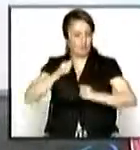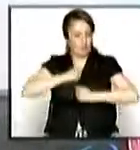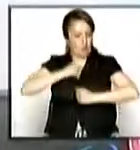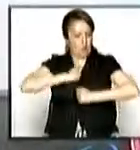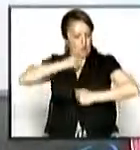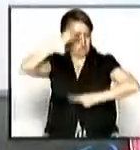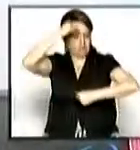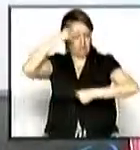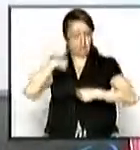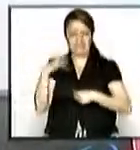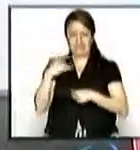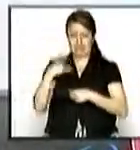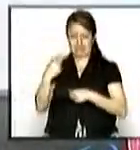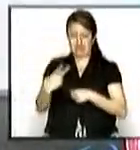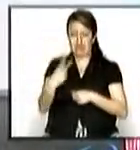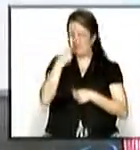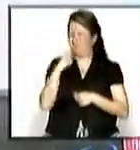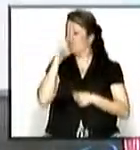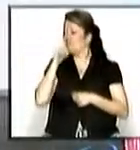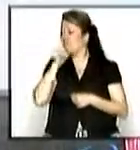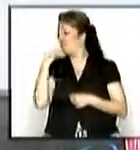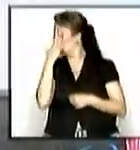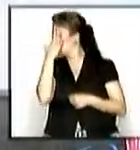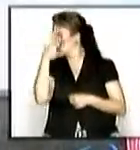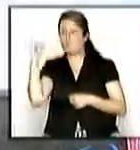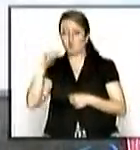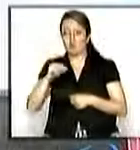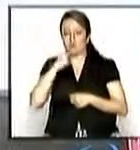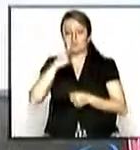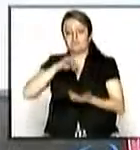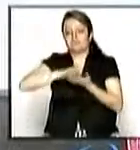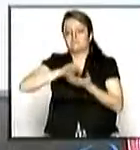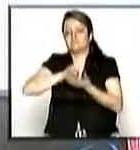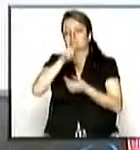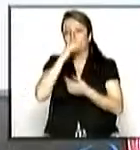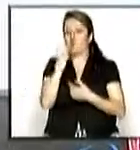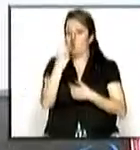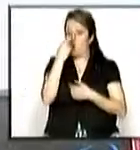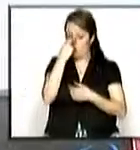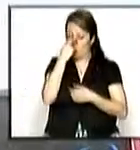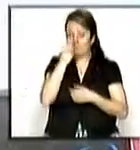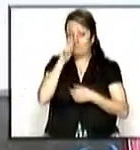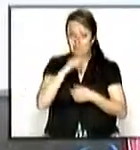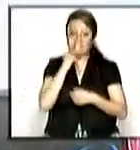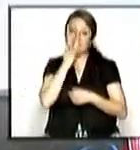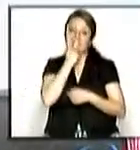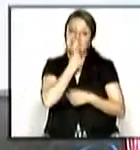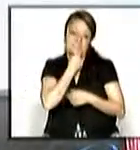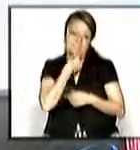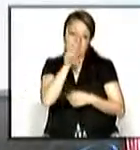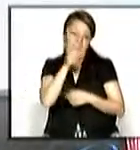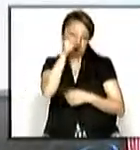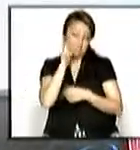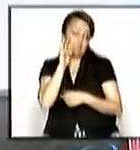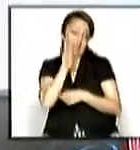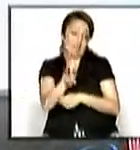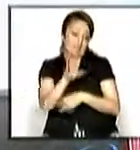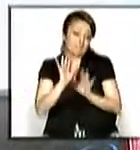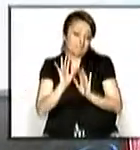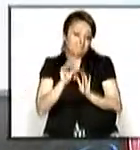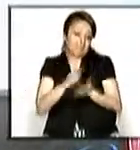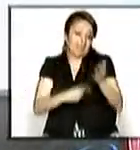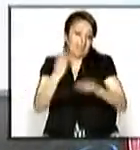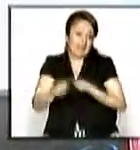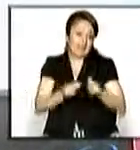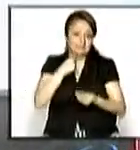autoestima, porque lo primero que hacemos cuando vemos a una persona son dos cosas: le miramos los ojos y después le miramos la sonrisa, ¿sí? Y